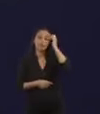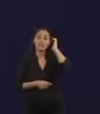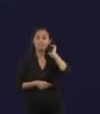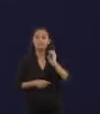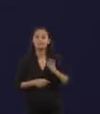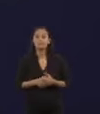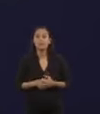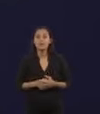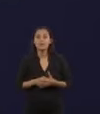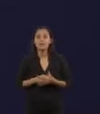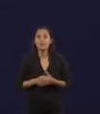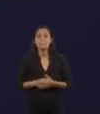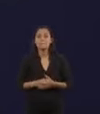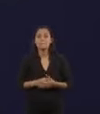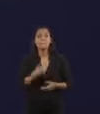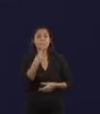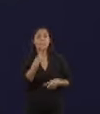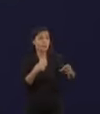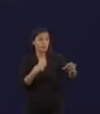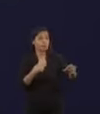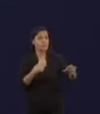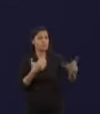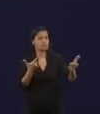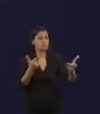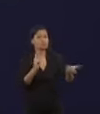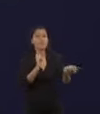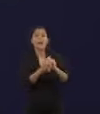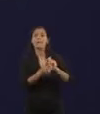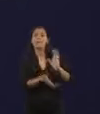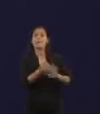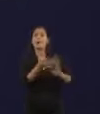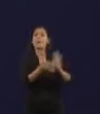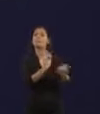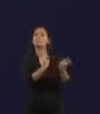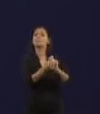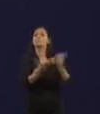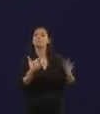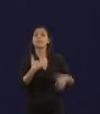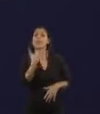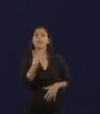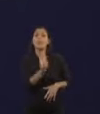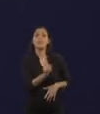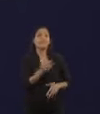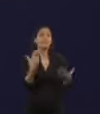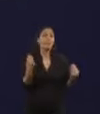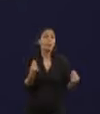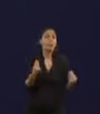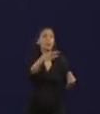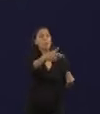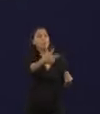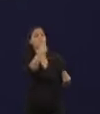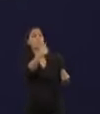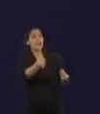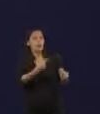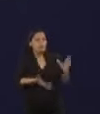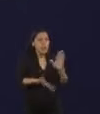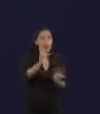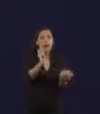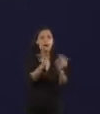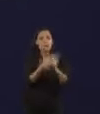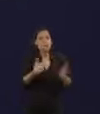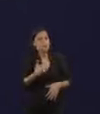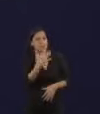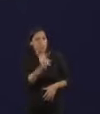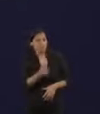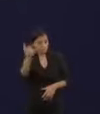tu primera pregunta No no va a haber ningún camb no entiendo por qué debería verlo cuando En definitiva la política es